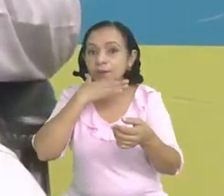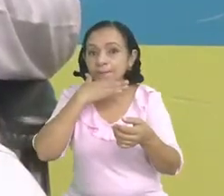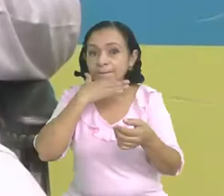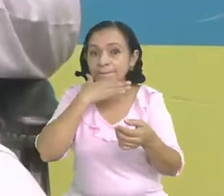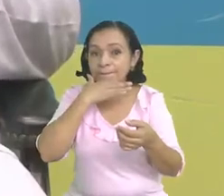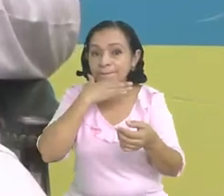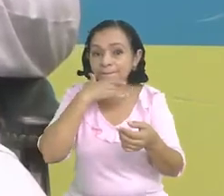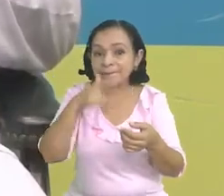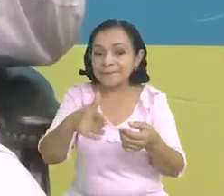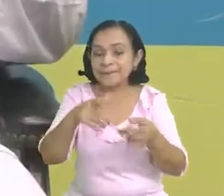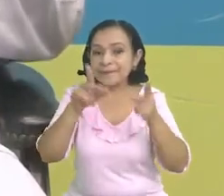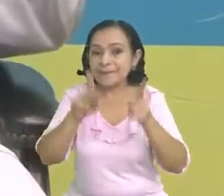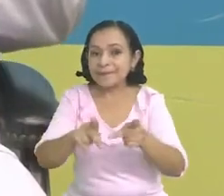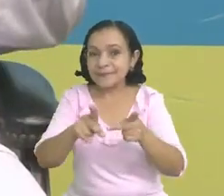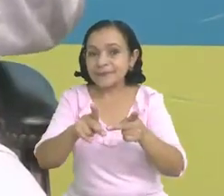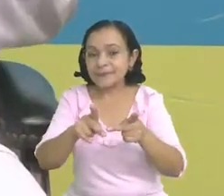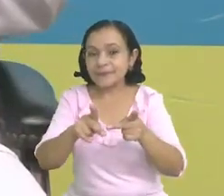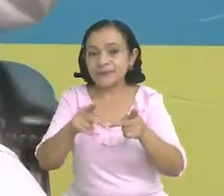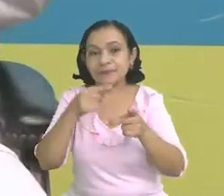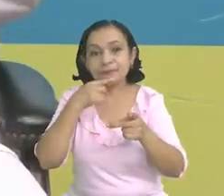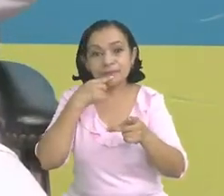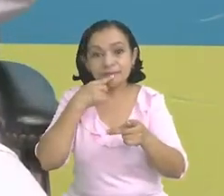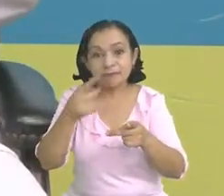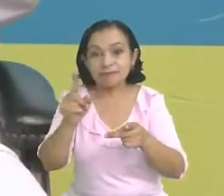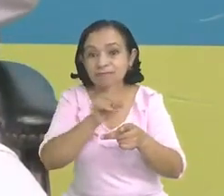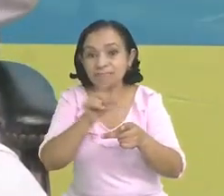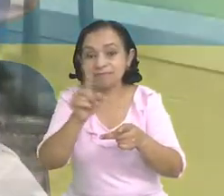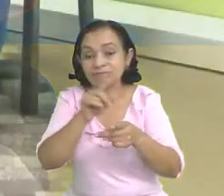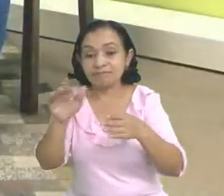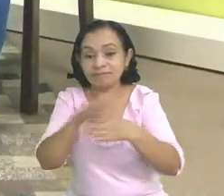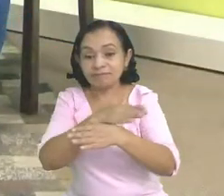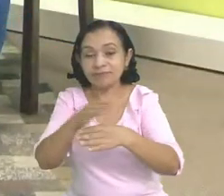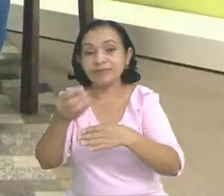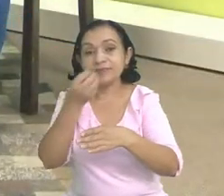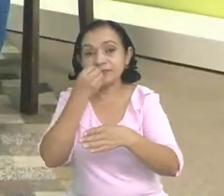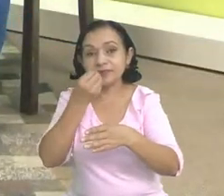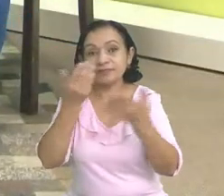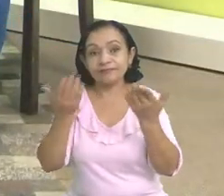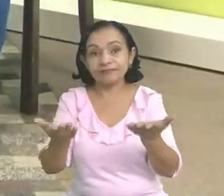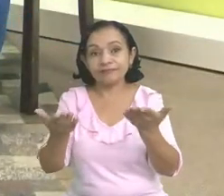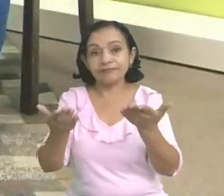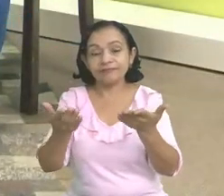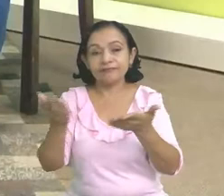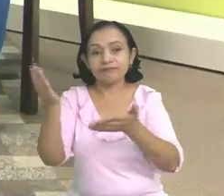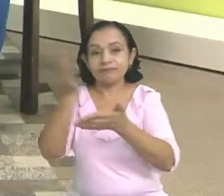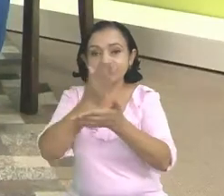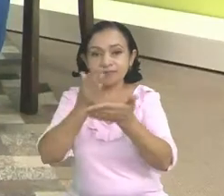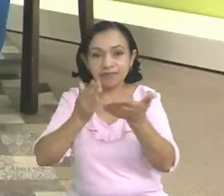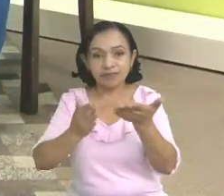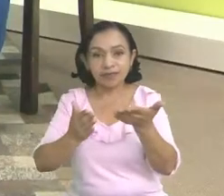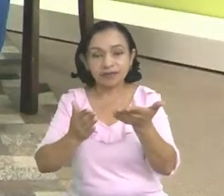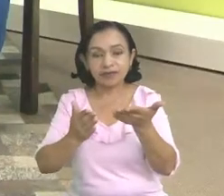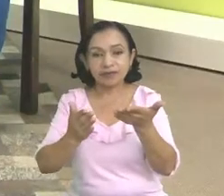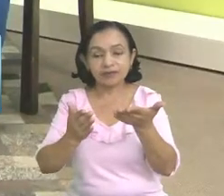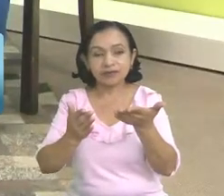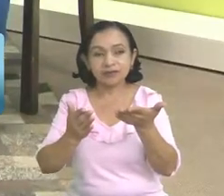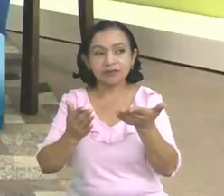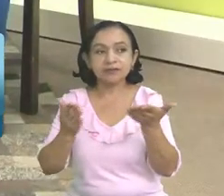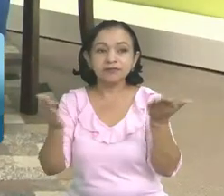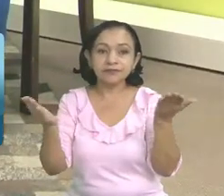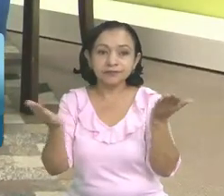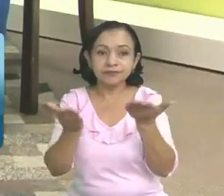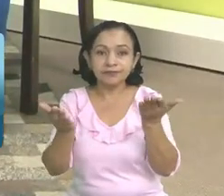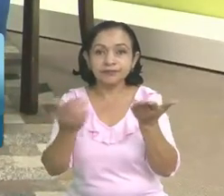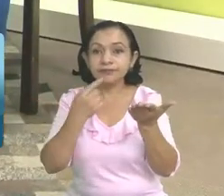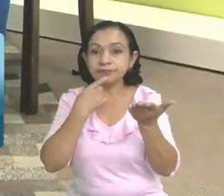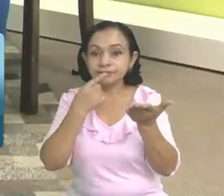veces esa situación a la hora de que le decís que tiene que comer diferente. Por eso en ciertos tiempos